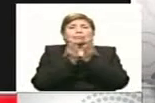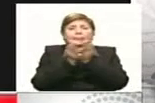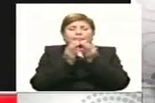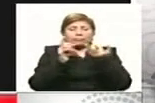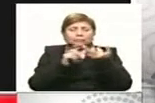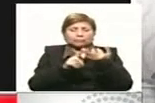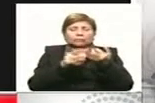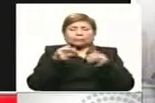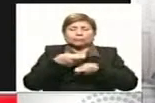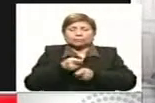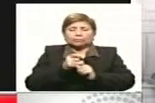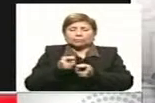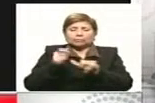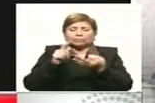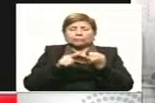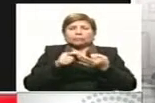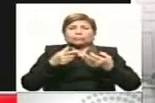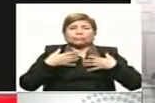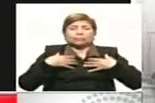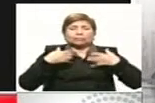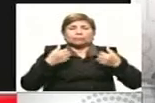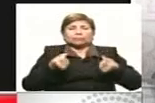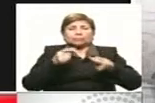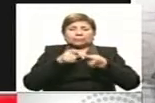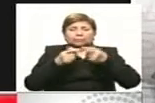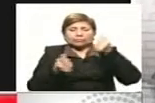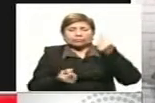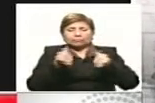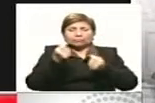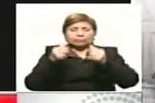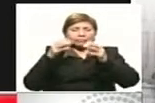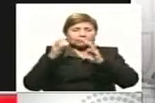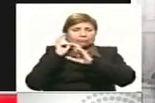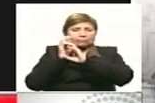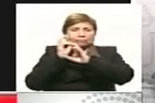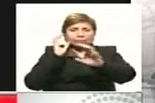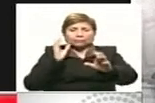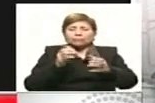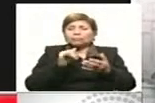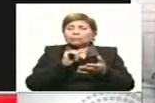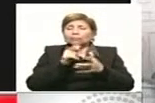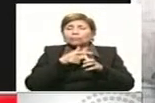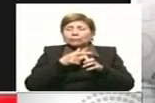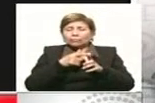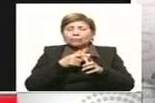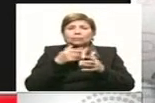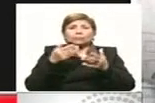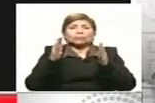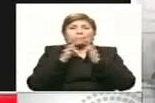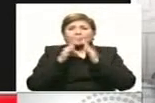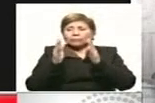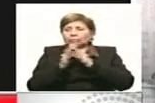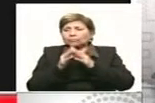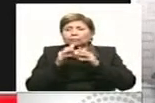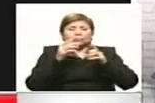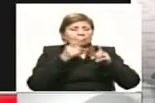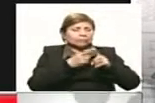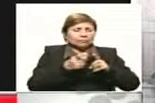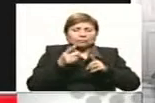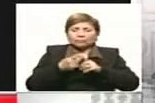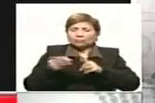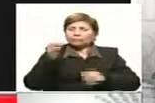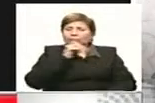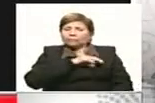en agricultura, en salud, en transporte, en vivienda, saneamiento y construcción, y ahí tienen ustedes la cantidad de intervenciones que se van a